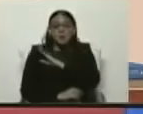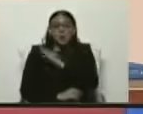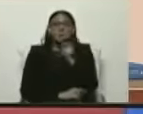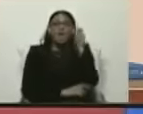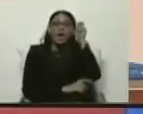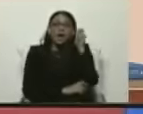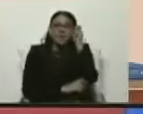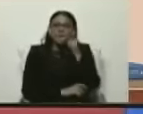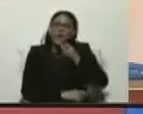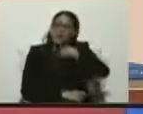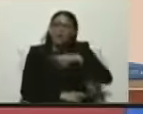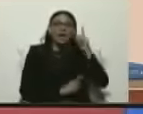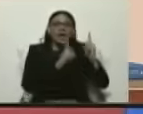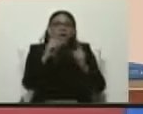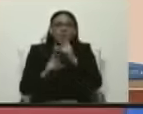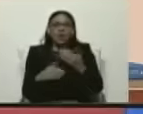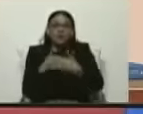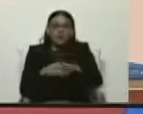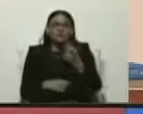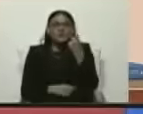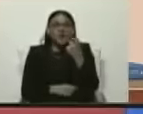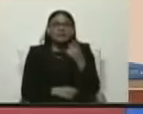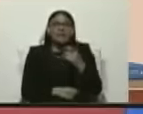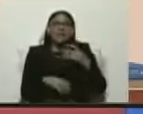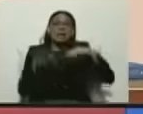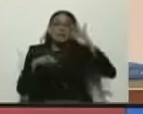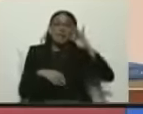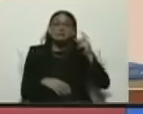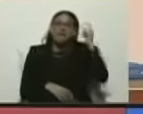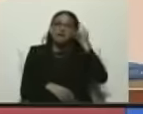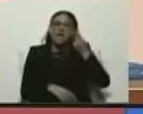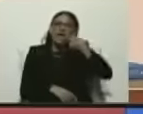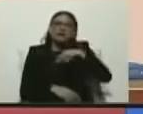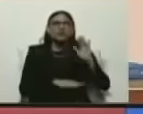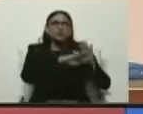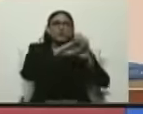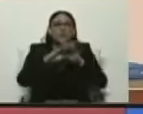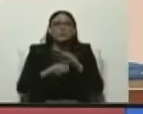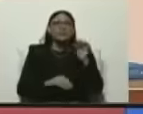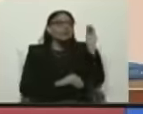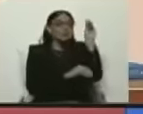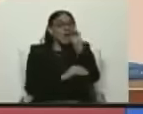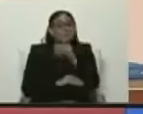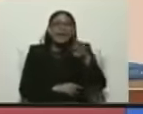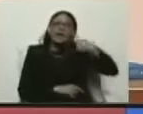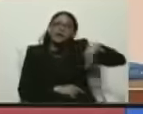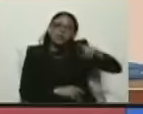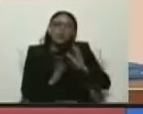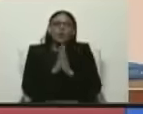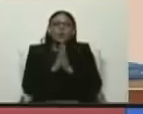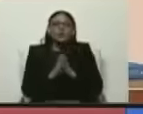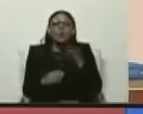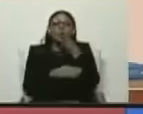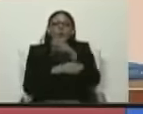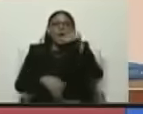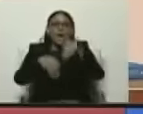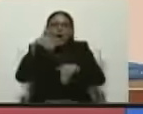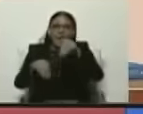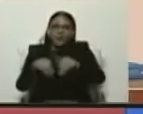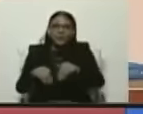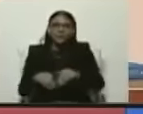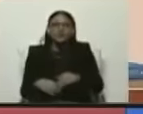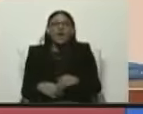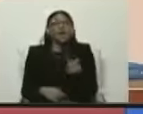estos días que faltan. Pero nosotros llamamos a votar masivamente, arriba y a la izquierda, en